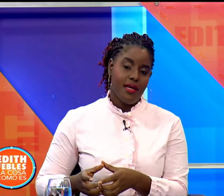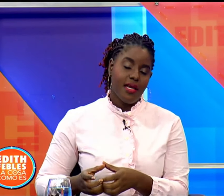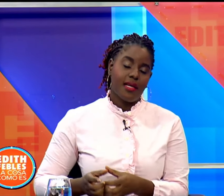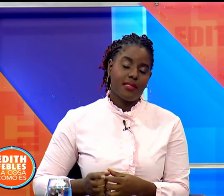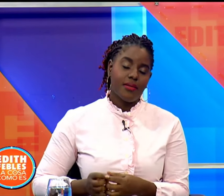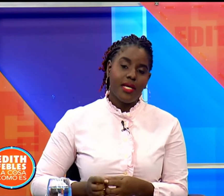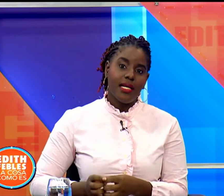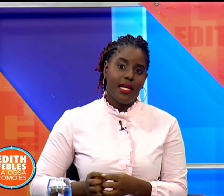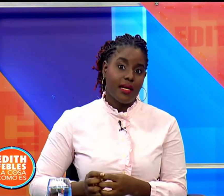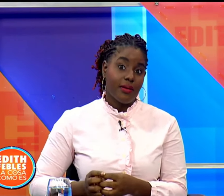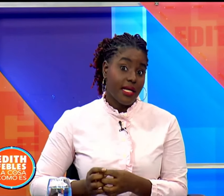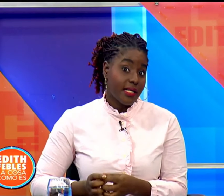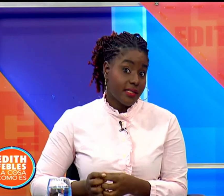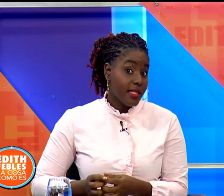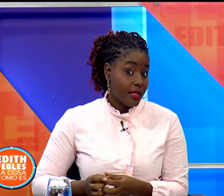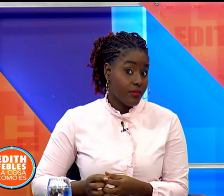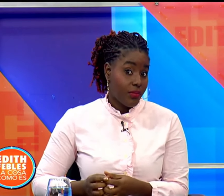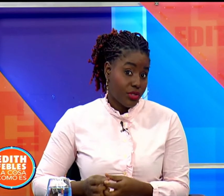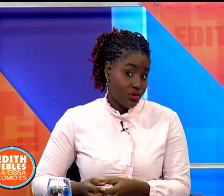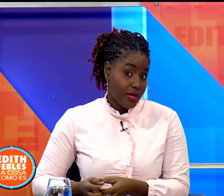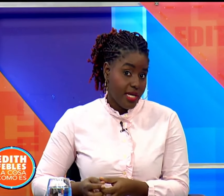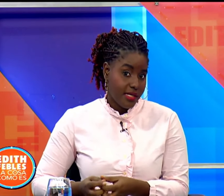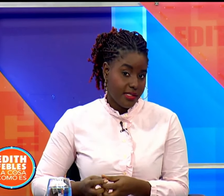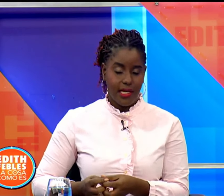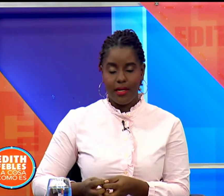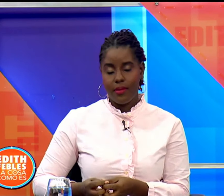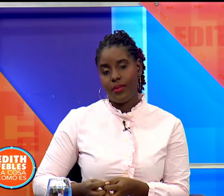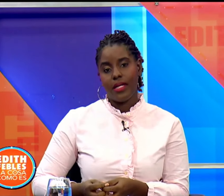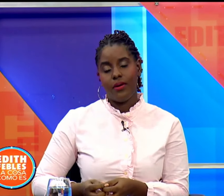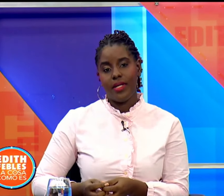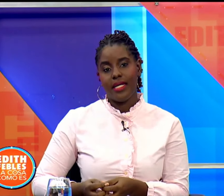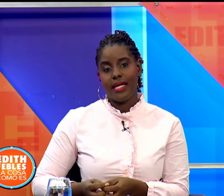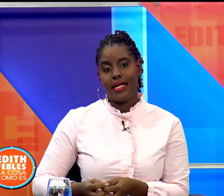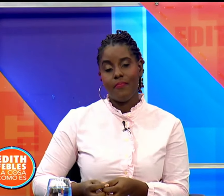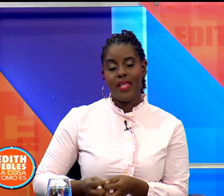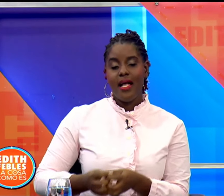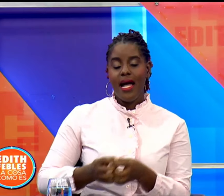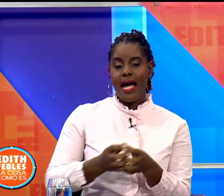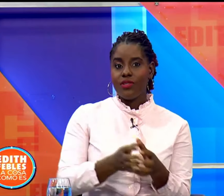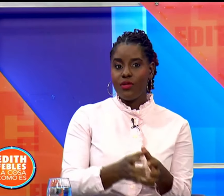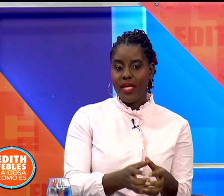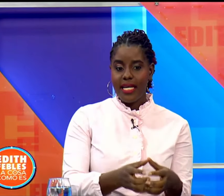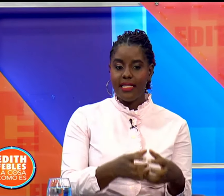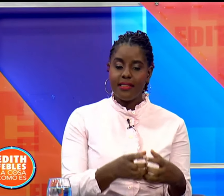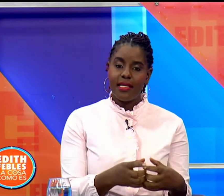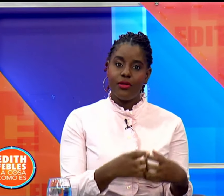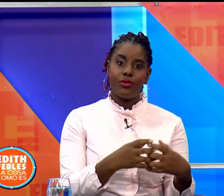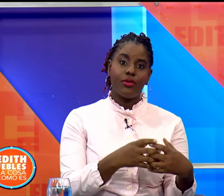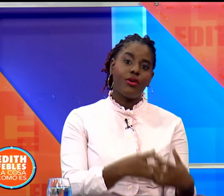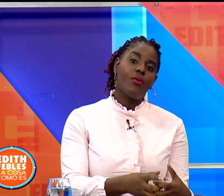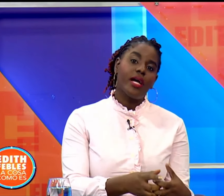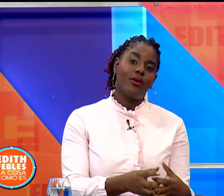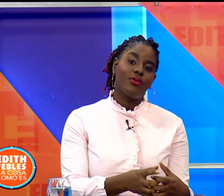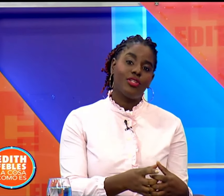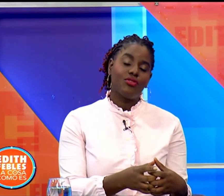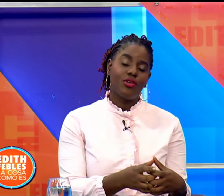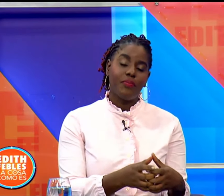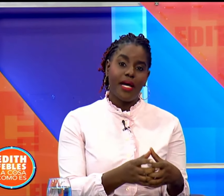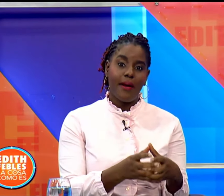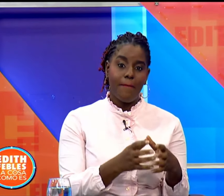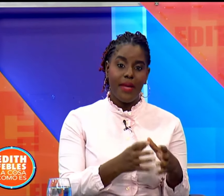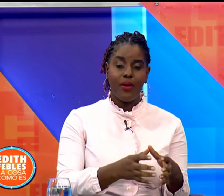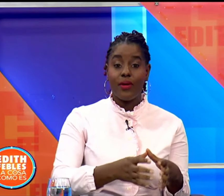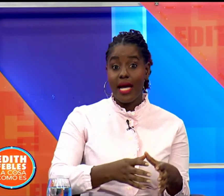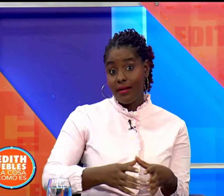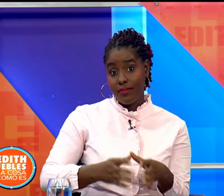irregulares que residen, porque todavía están en la República Dominicana. A esos migrantes se le otorgó una condición